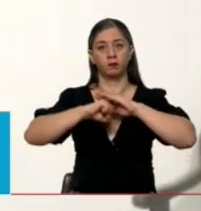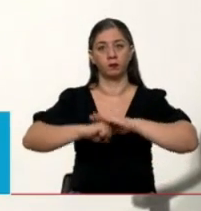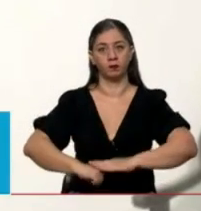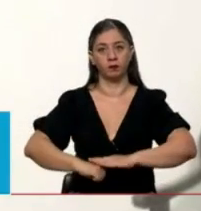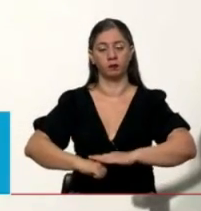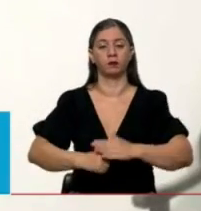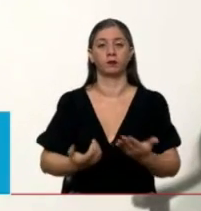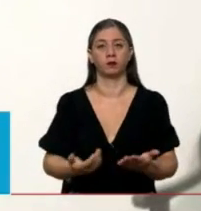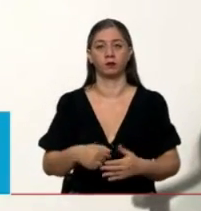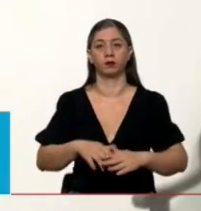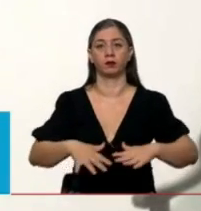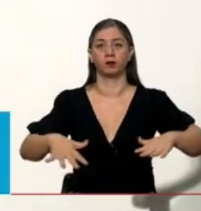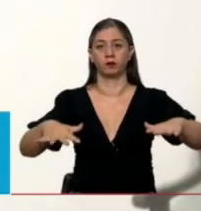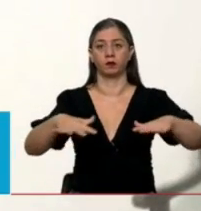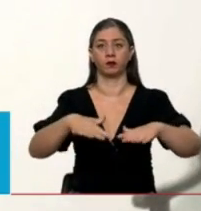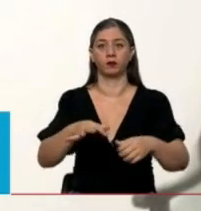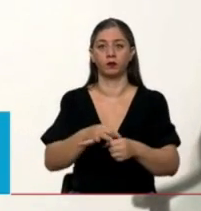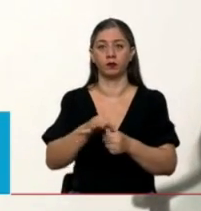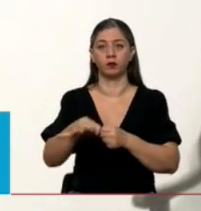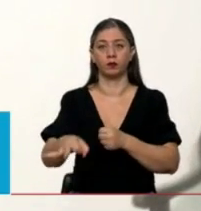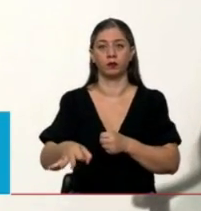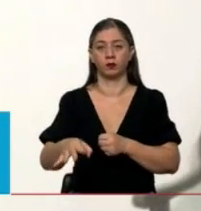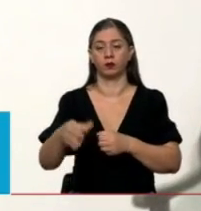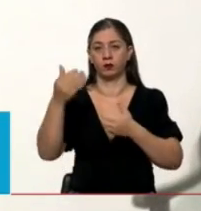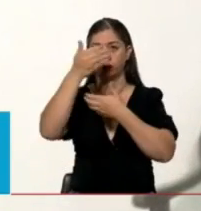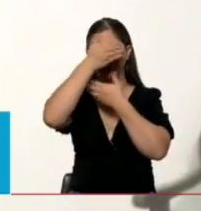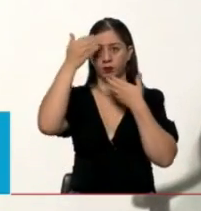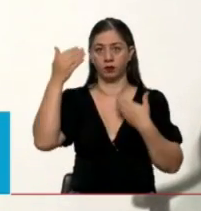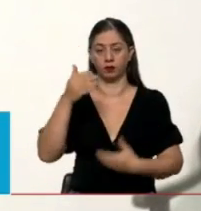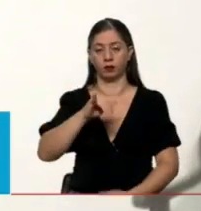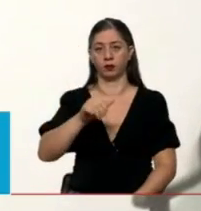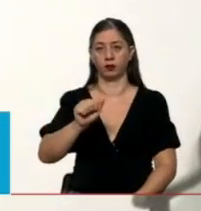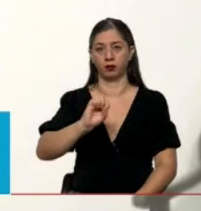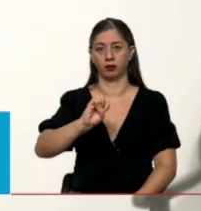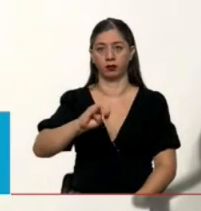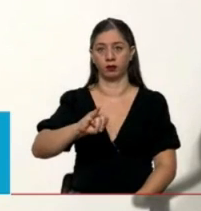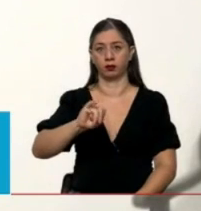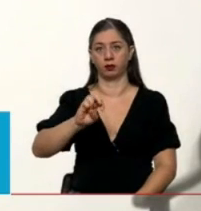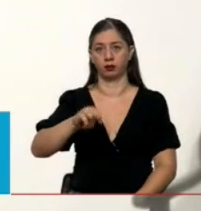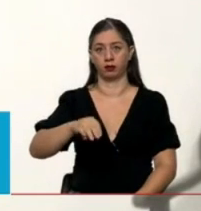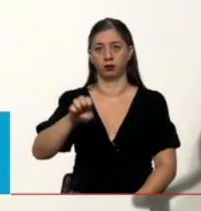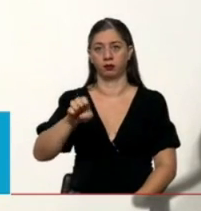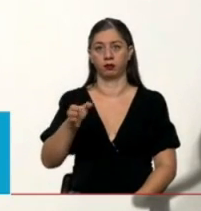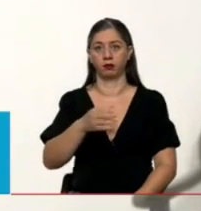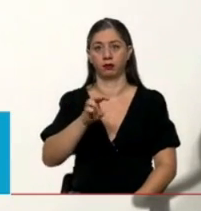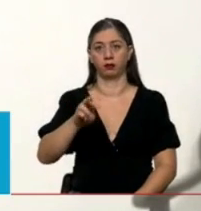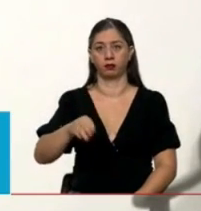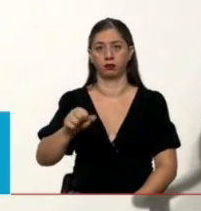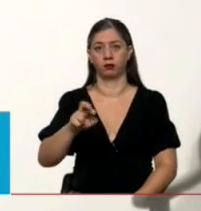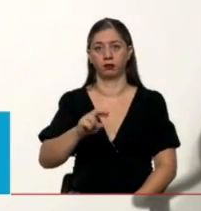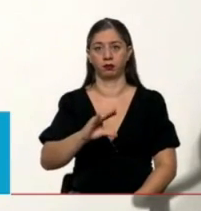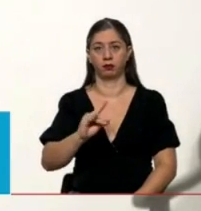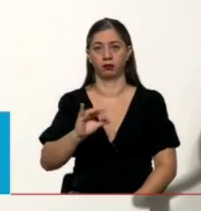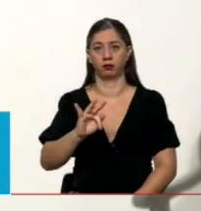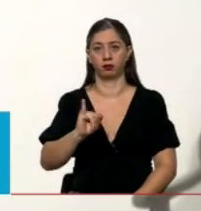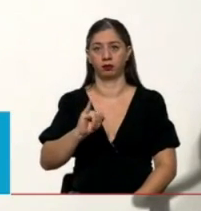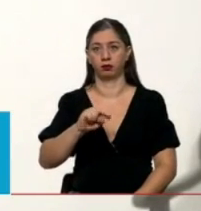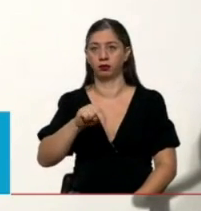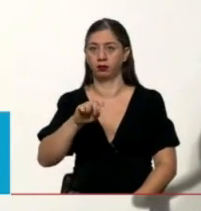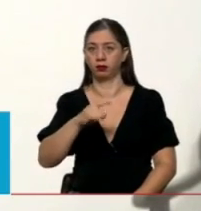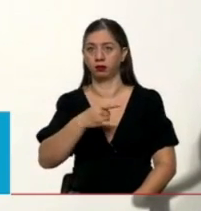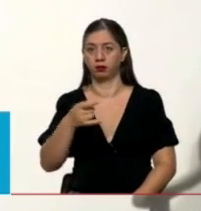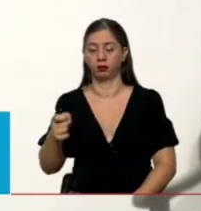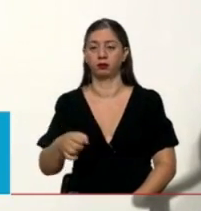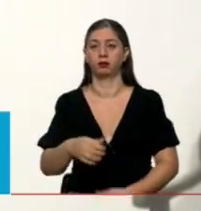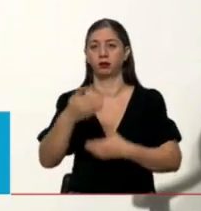este municipio, hacen presencia el Frente Jaime Martínez, el Frente de Agoberto Ramos, del Bloque Occidental Alfonso Cano,